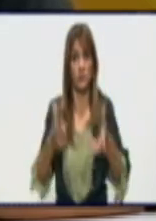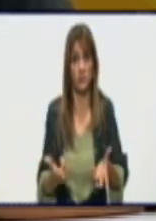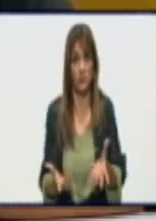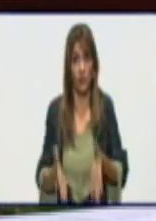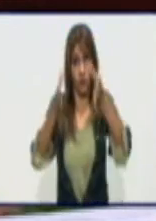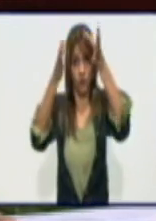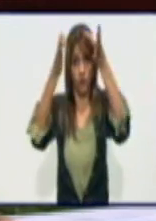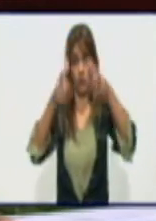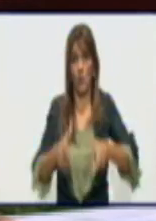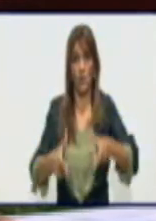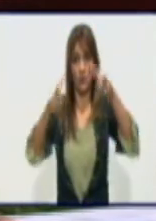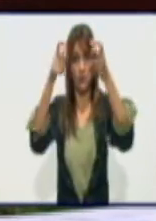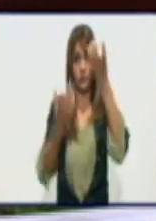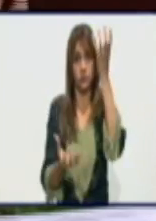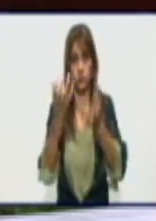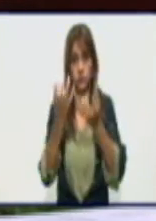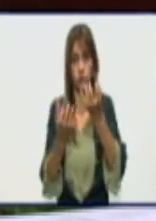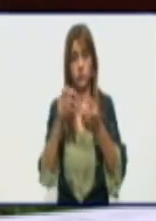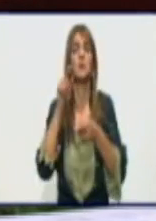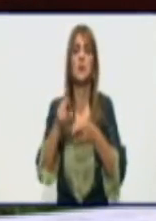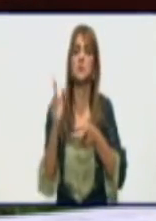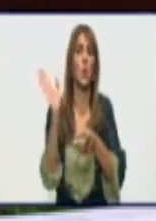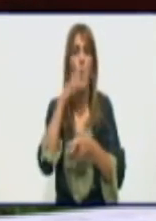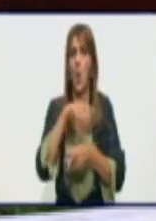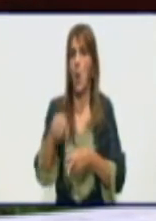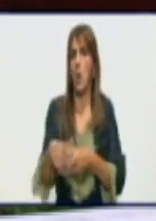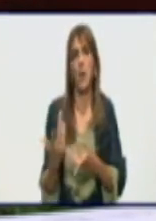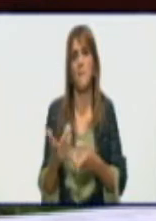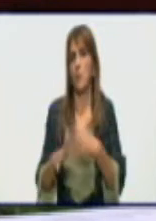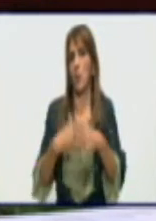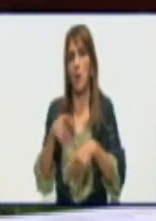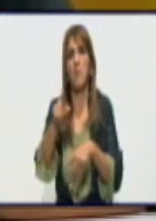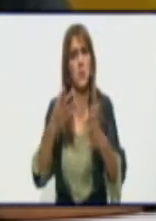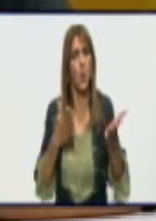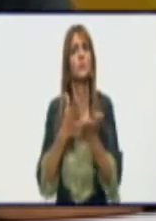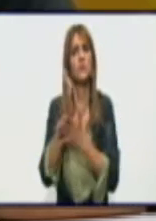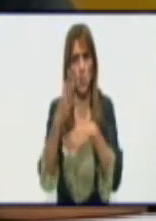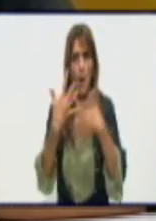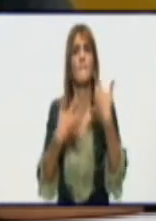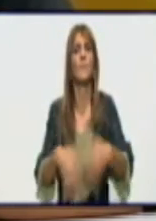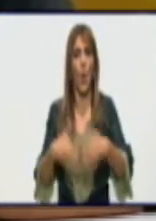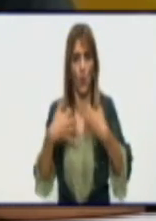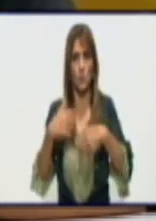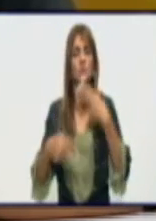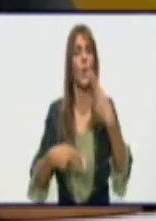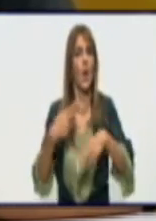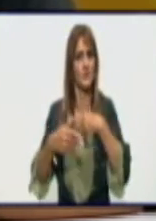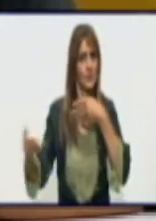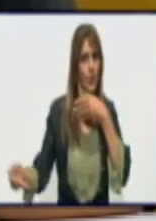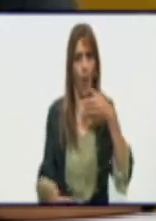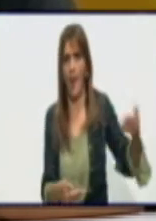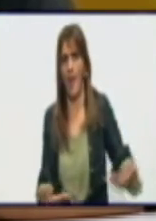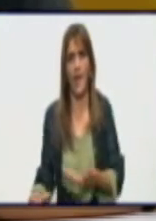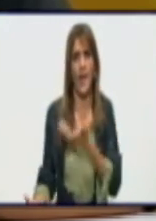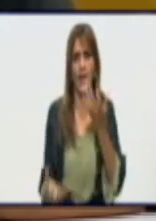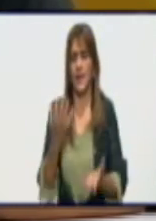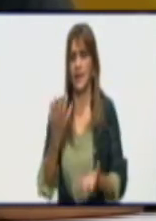No, se rompió la caldera, pero eso no es problema, ellos siguen produciendo. Así mismo. ¿Cómo lo están haciendo? Con leña.